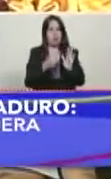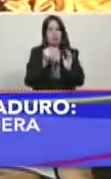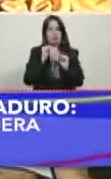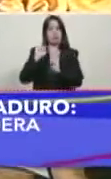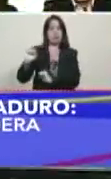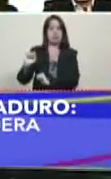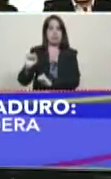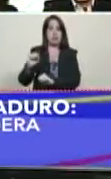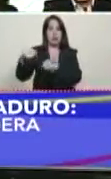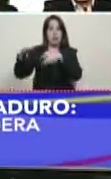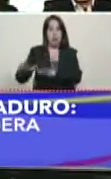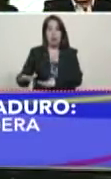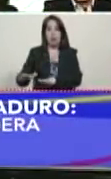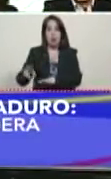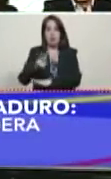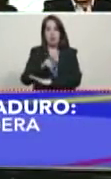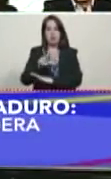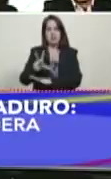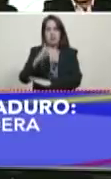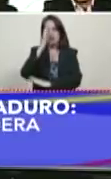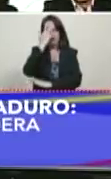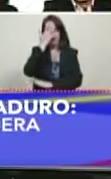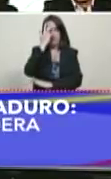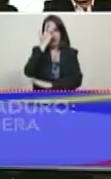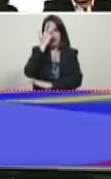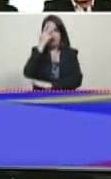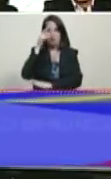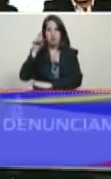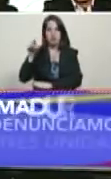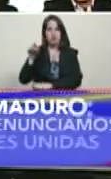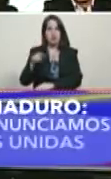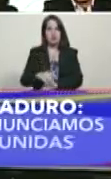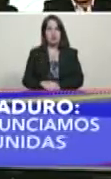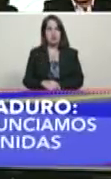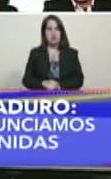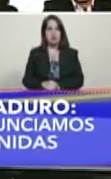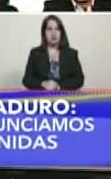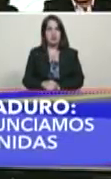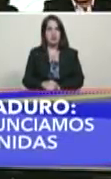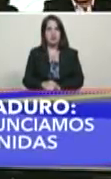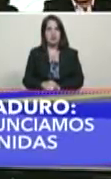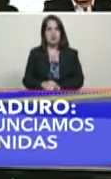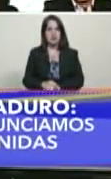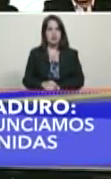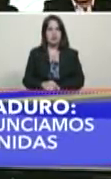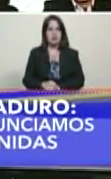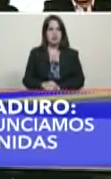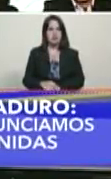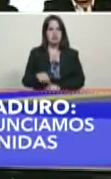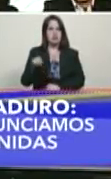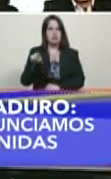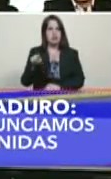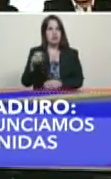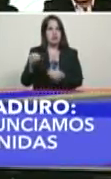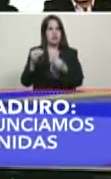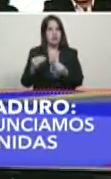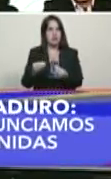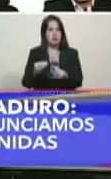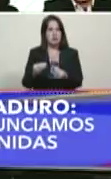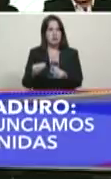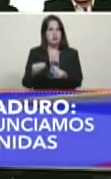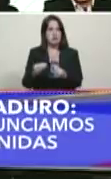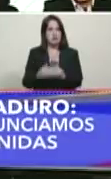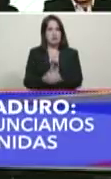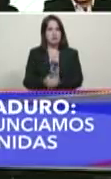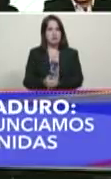23 de febrero y los derrotamos trataron de cuando estaban derrotados ya trataron de montar el 'falso positivo'